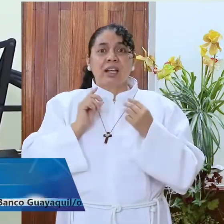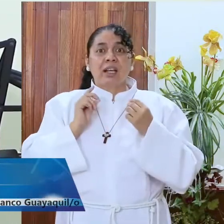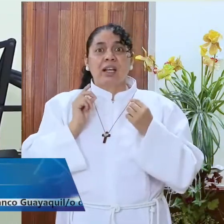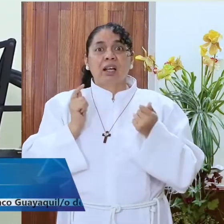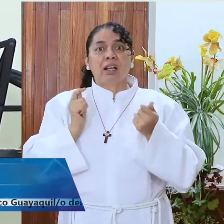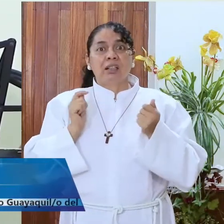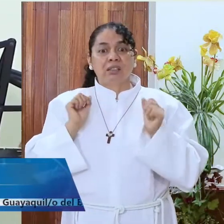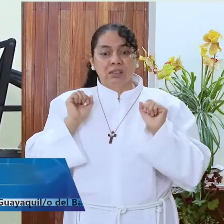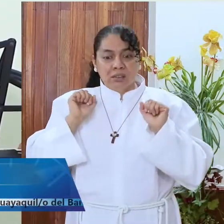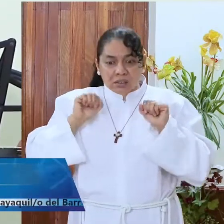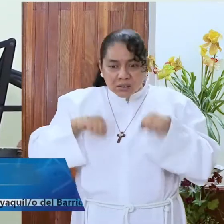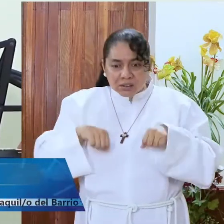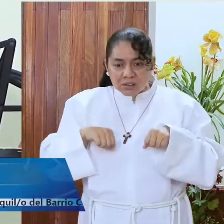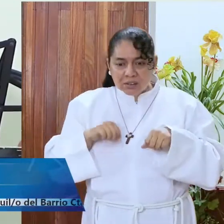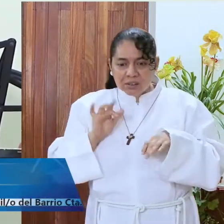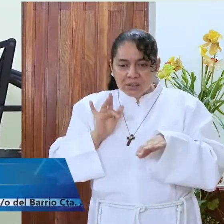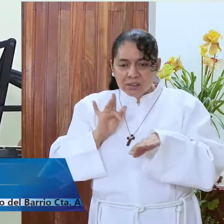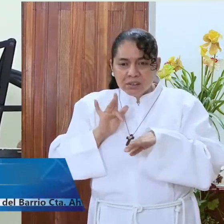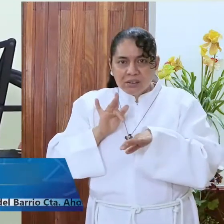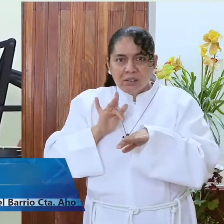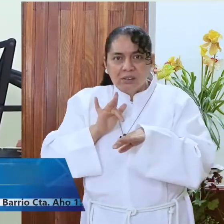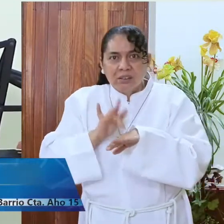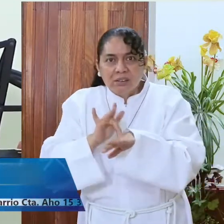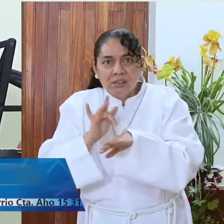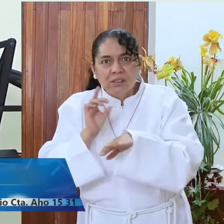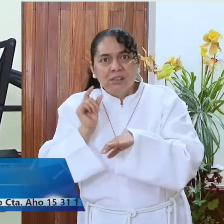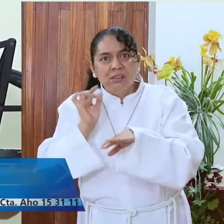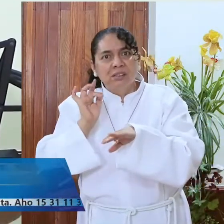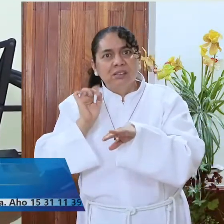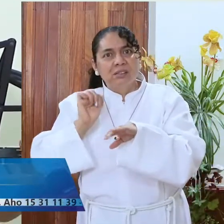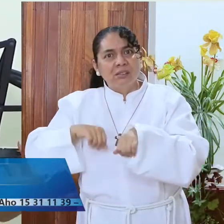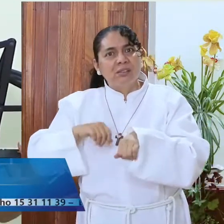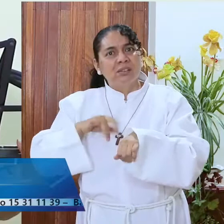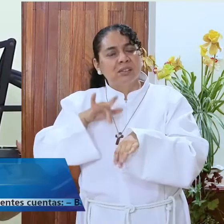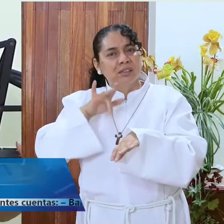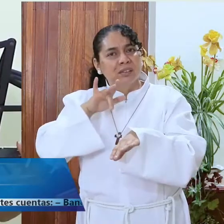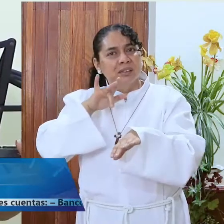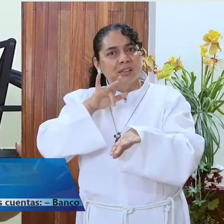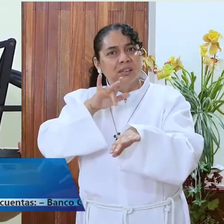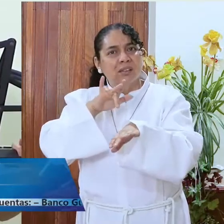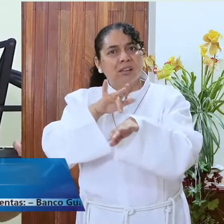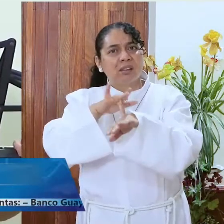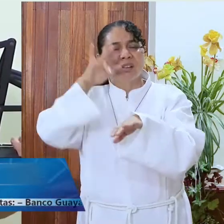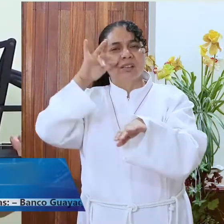ya está luego toca